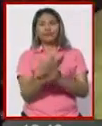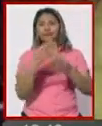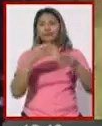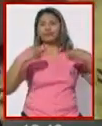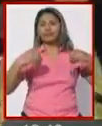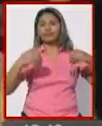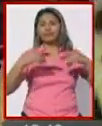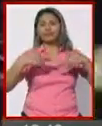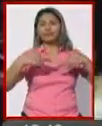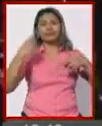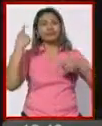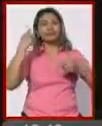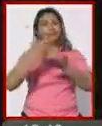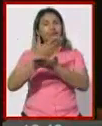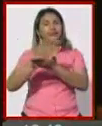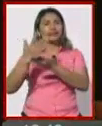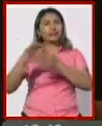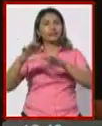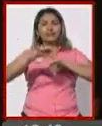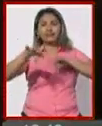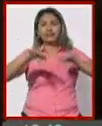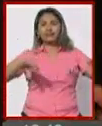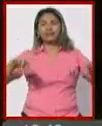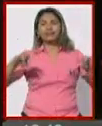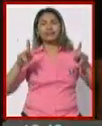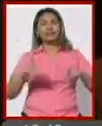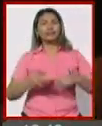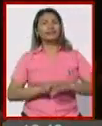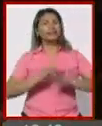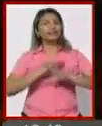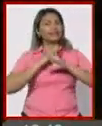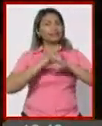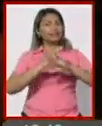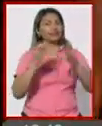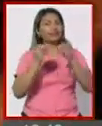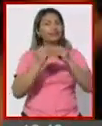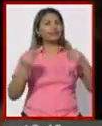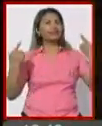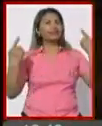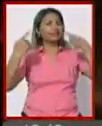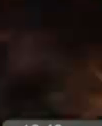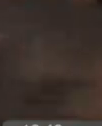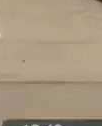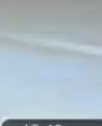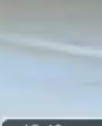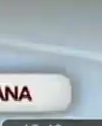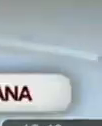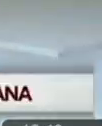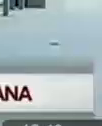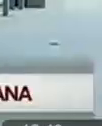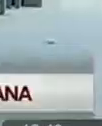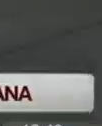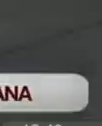mercado La Ramada para dispersar a los manifestantes y evitar que hayan más enfrentamientos.